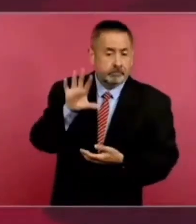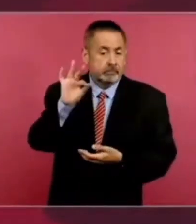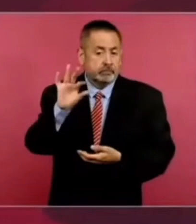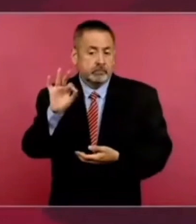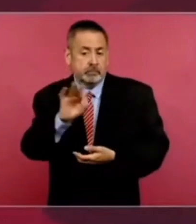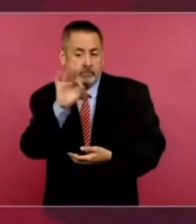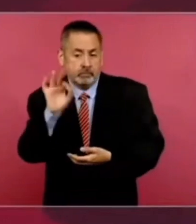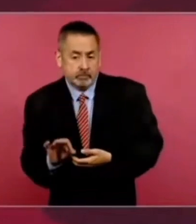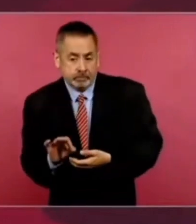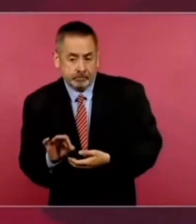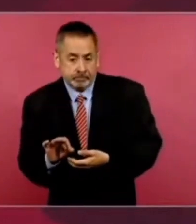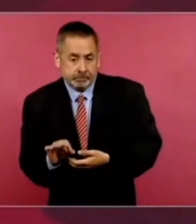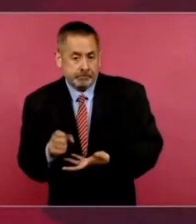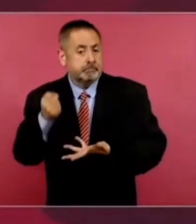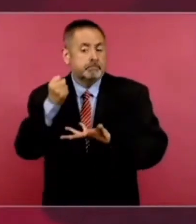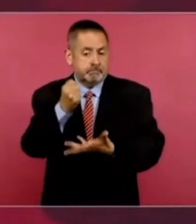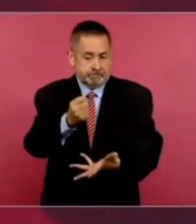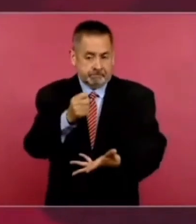40%.